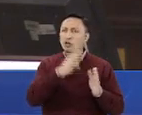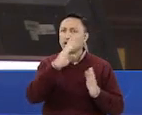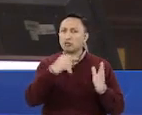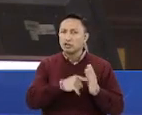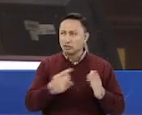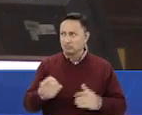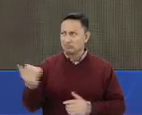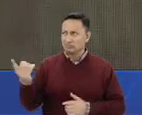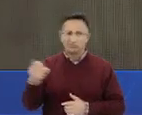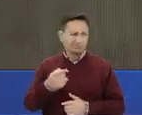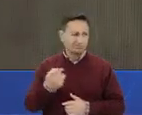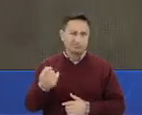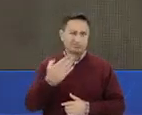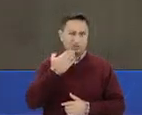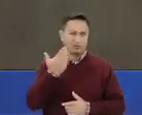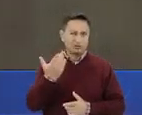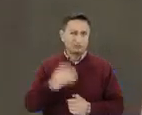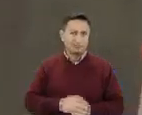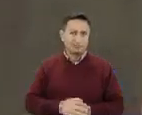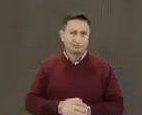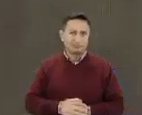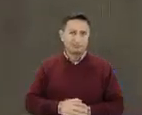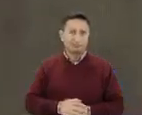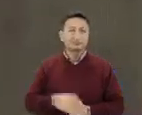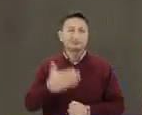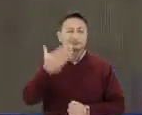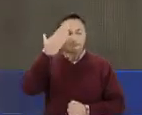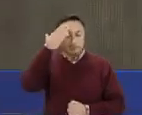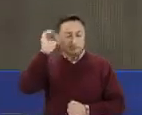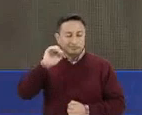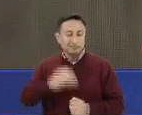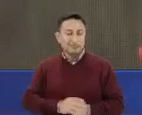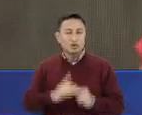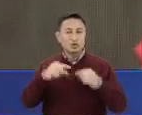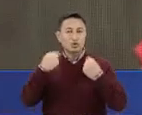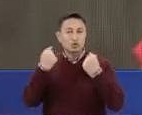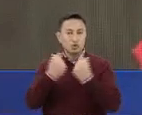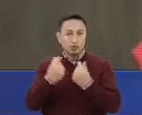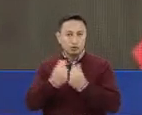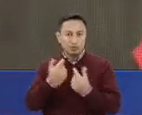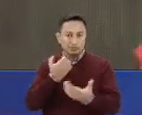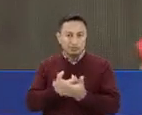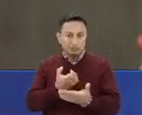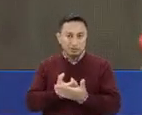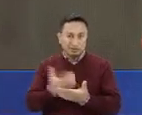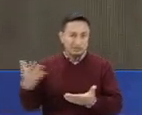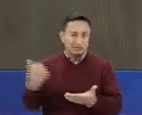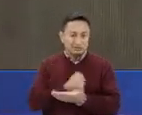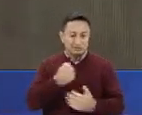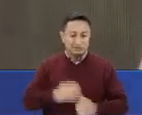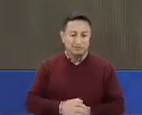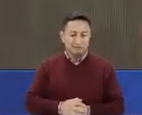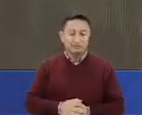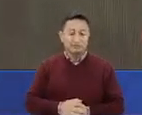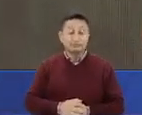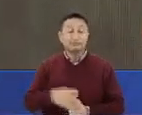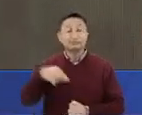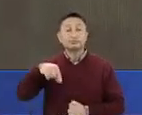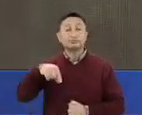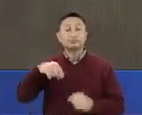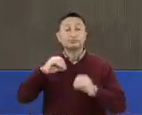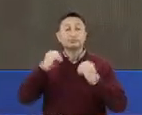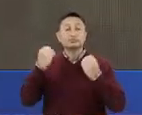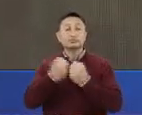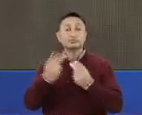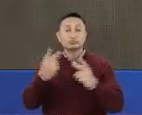4.000 dólares. Va a permitir atacar a la economía criminal, pero a la vez también debilitar al crimen